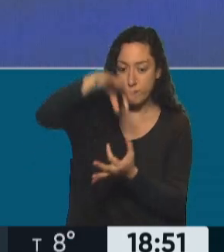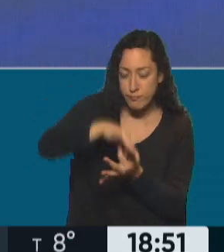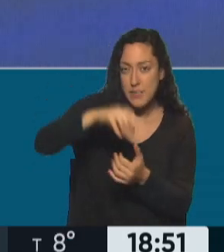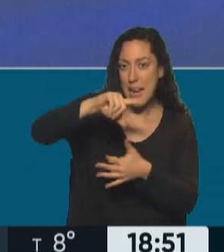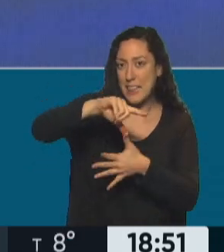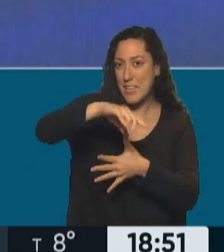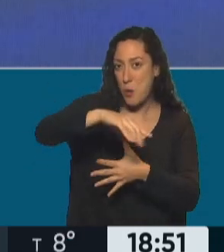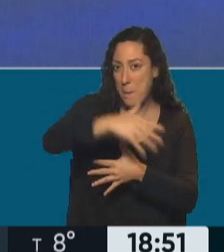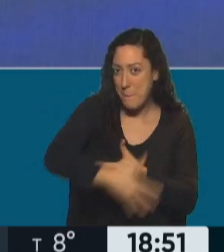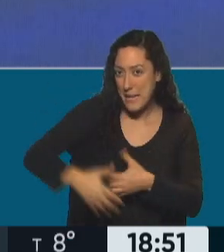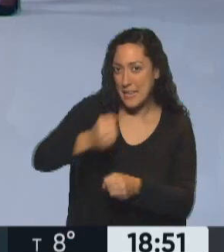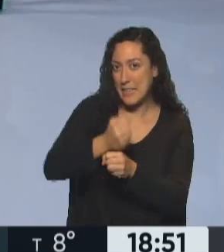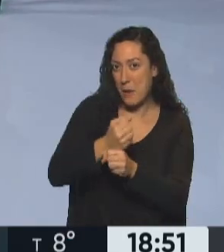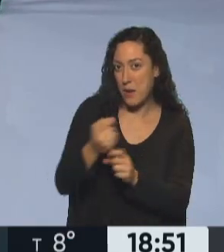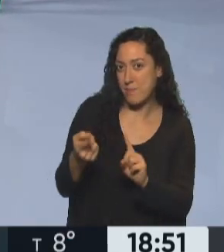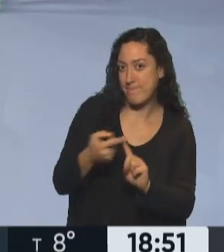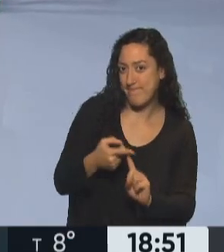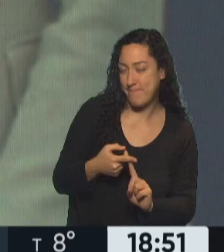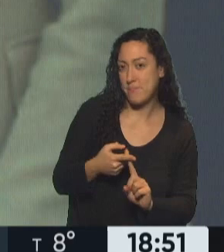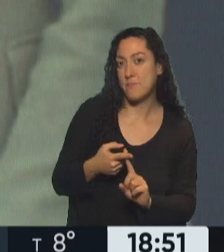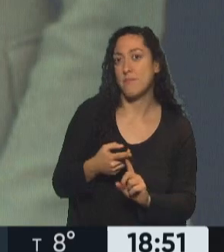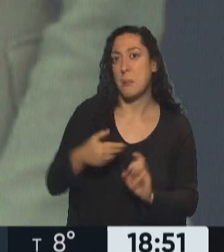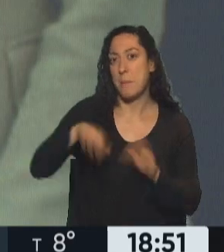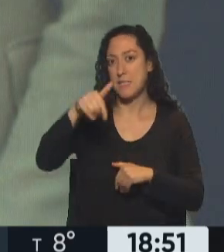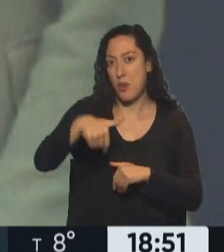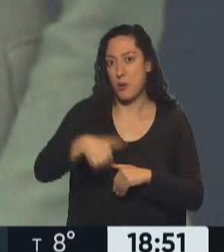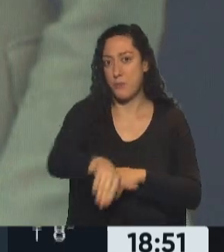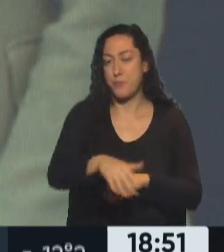Latinoamérica de lo que lo ha hecho hasta este momento. Muchísimas gracias, Leticia, muy completo como siempre